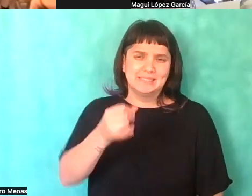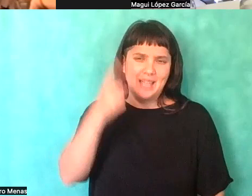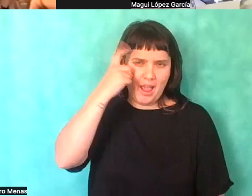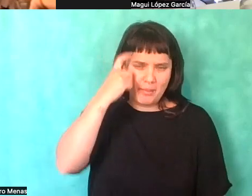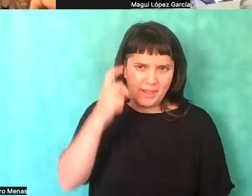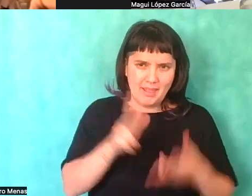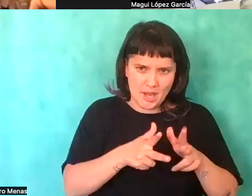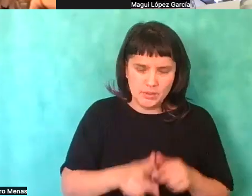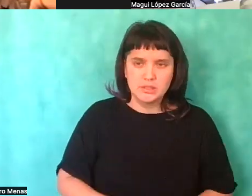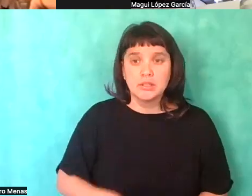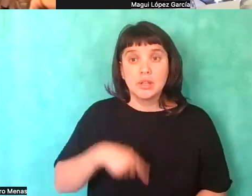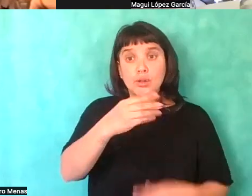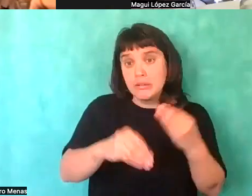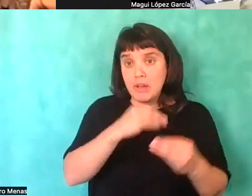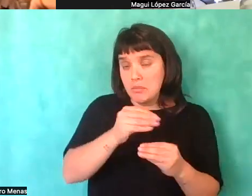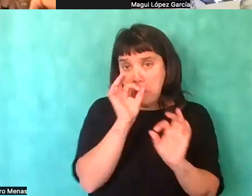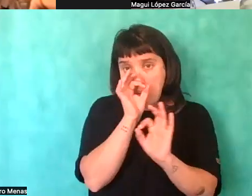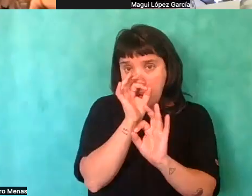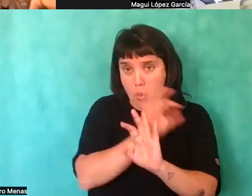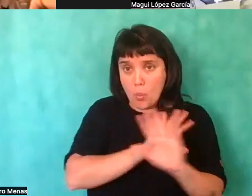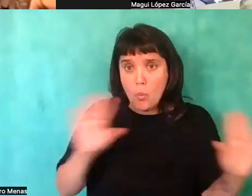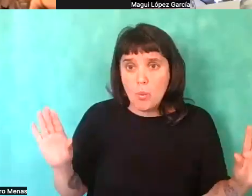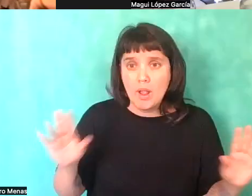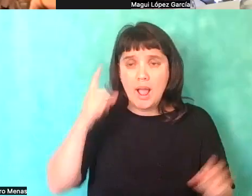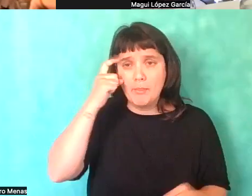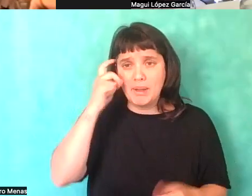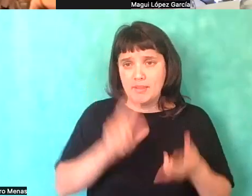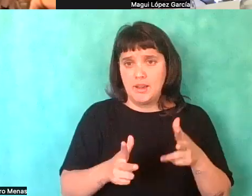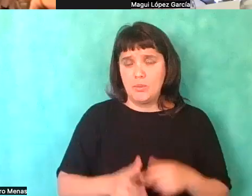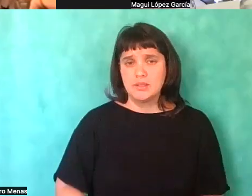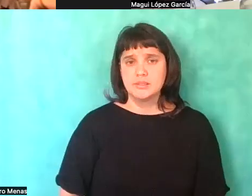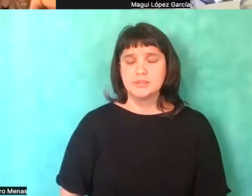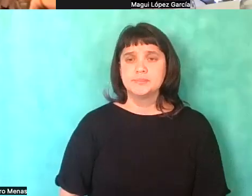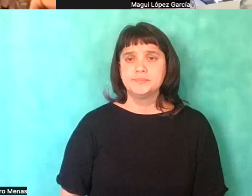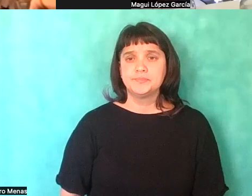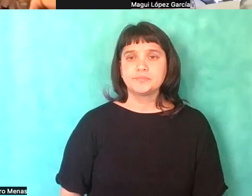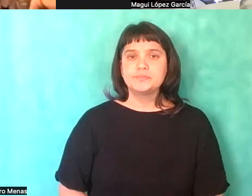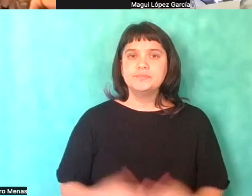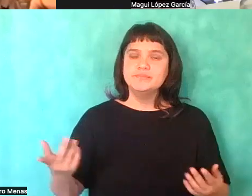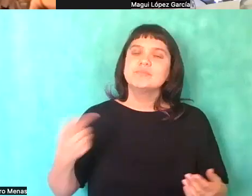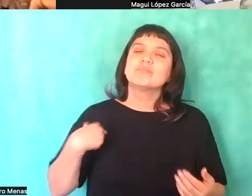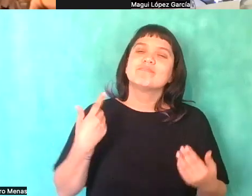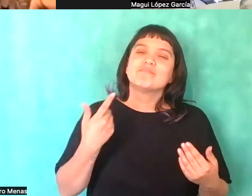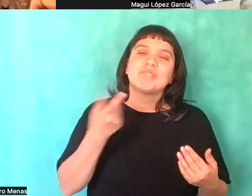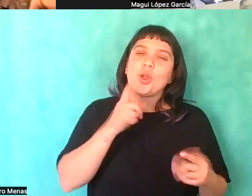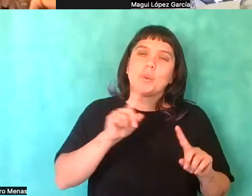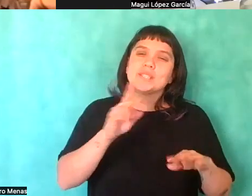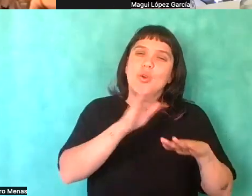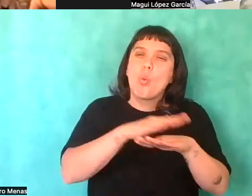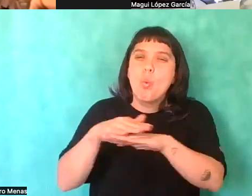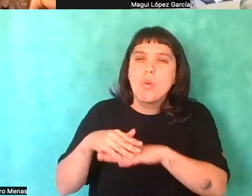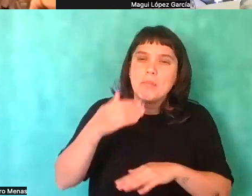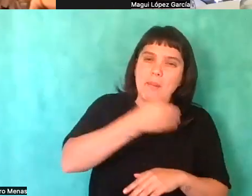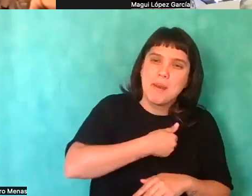nunca aprenden. Pero bueno, digo, y ahí digo, por eso no quiero cargar, digamos, culpas en mamás y papás, digo, más bien